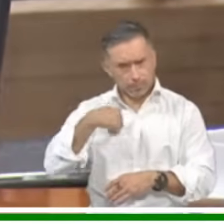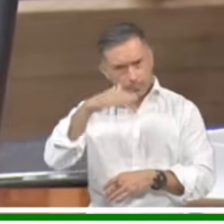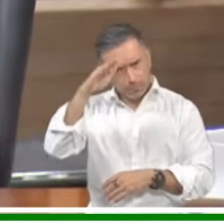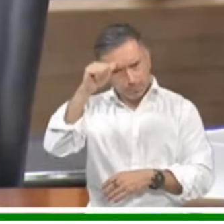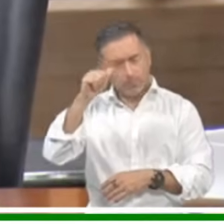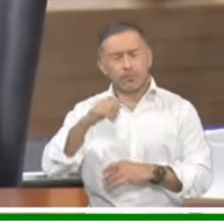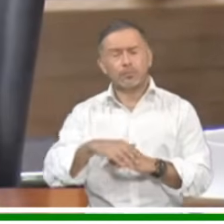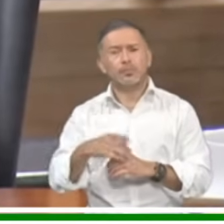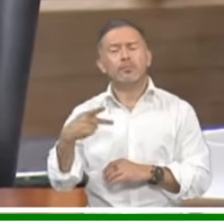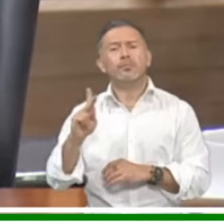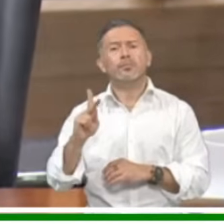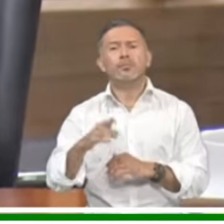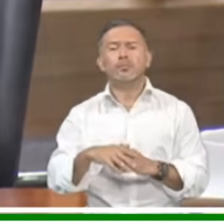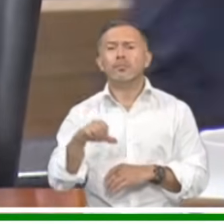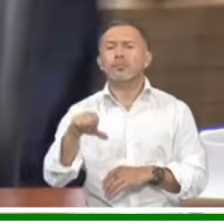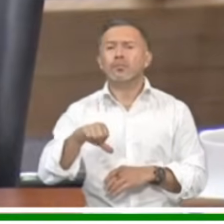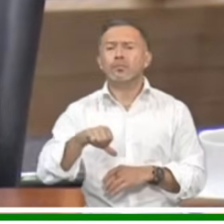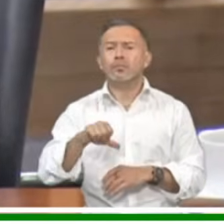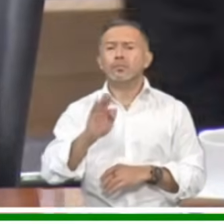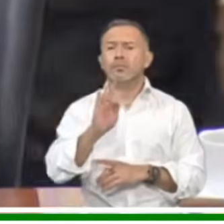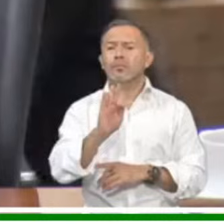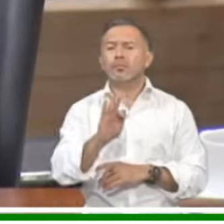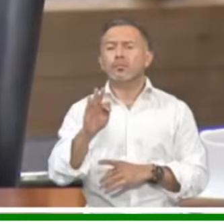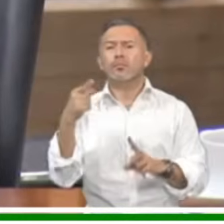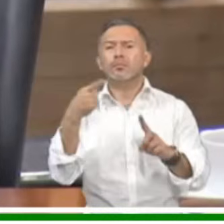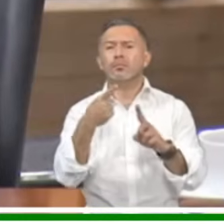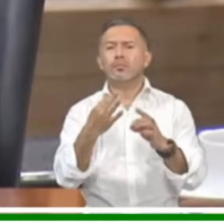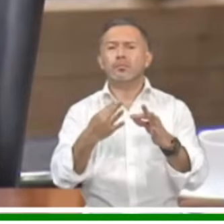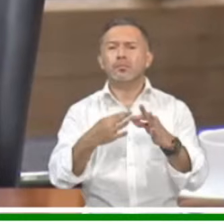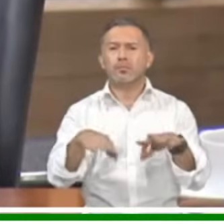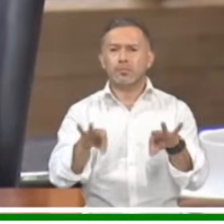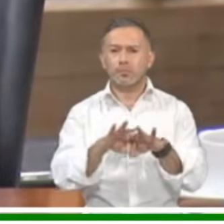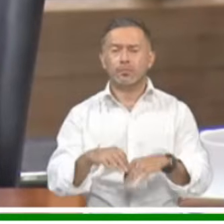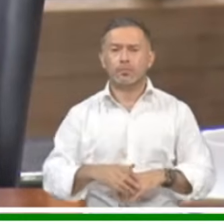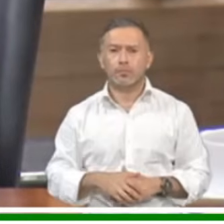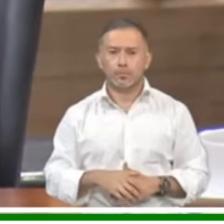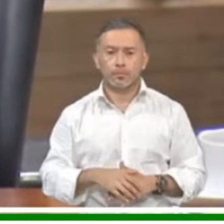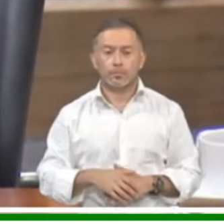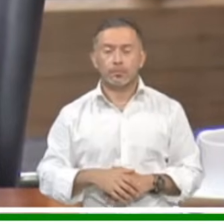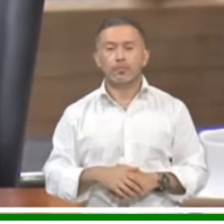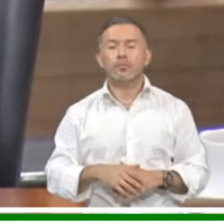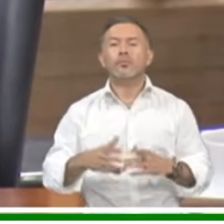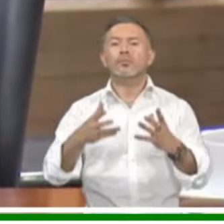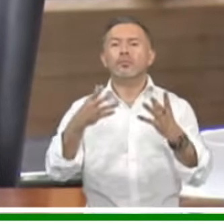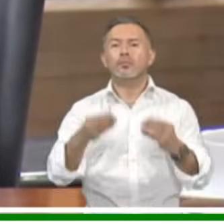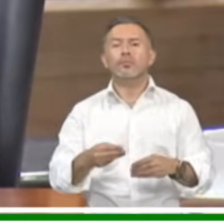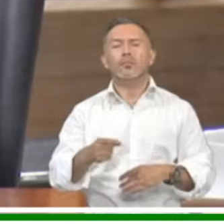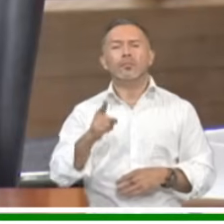Pero creo que hoy es un día muy importante para millones de mujeres